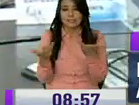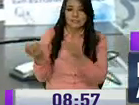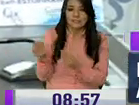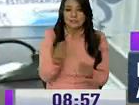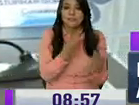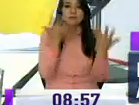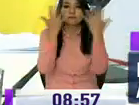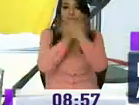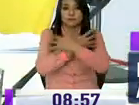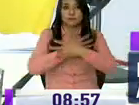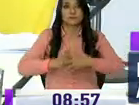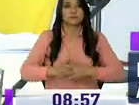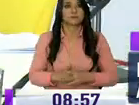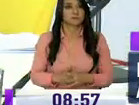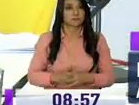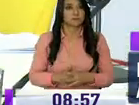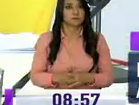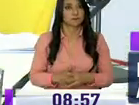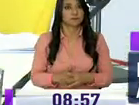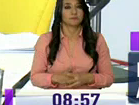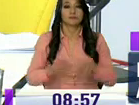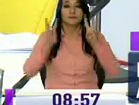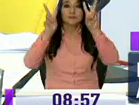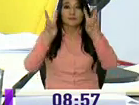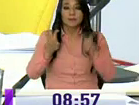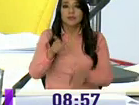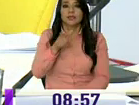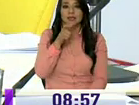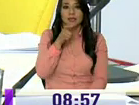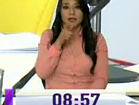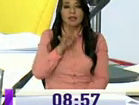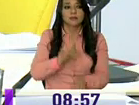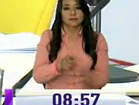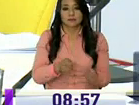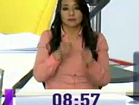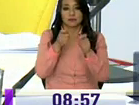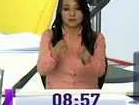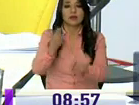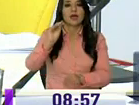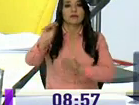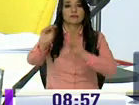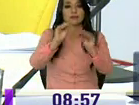del Consejo. Competencia de este pleno aclarar la situación jurídica y legal